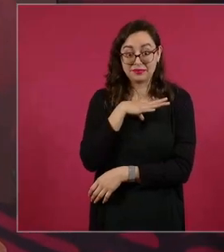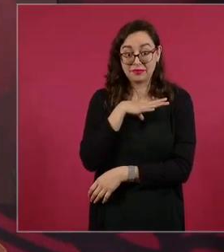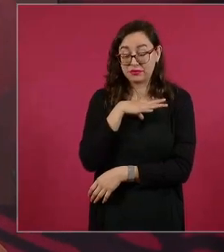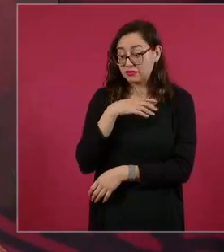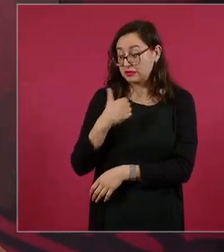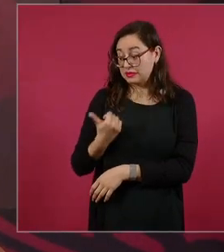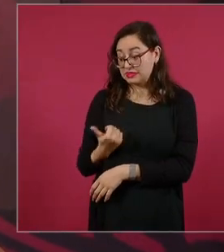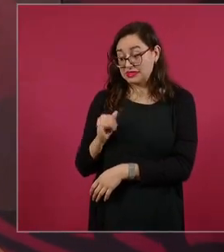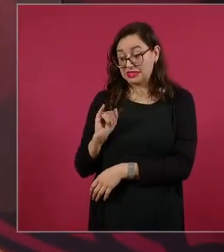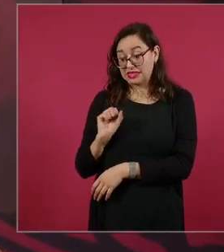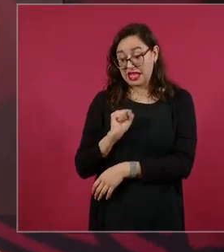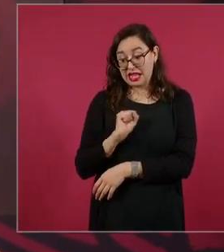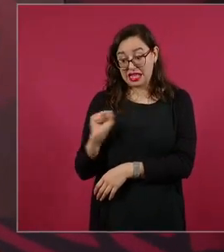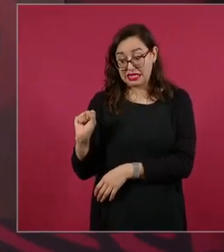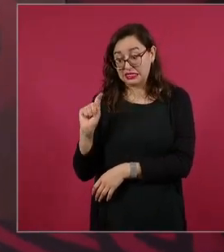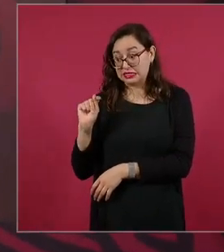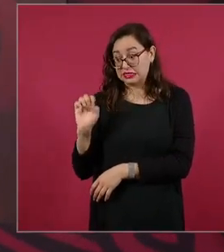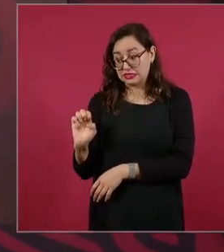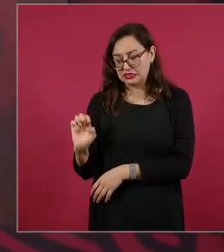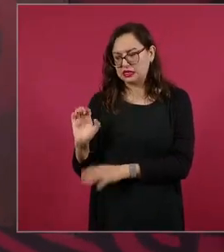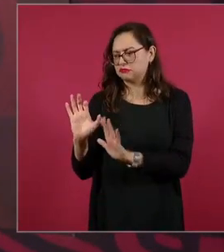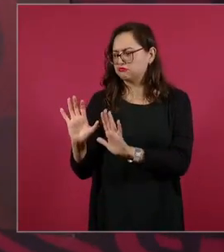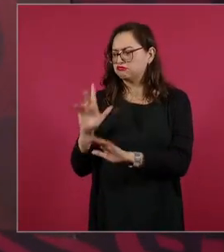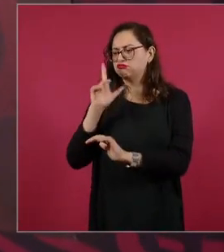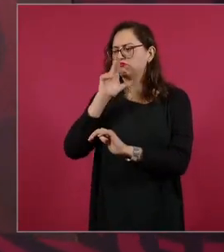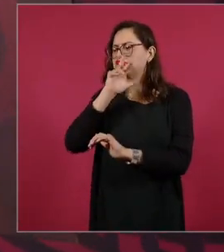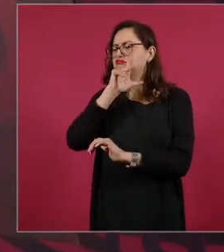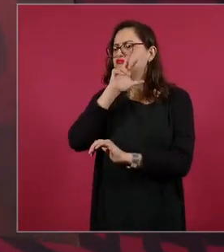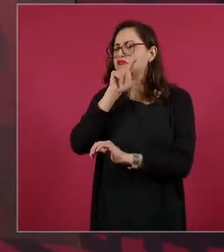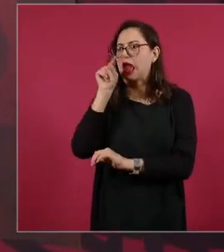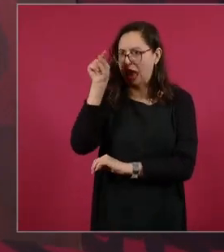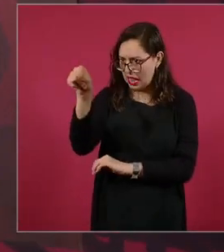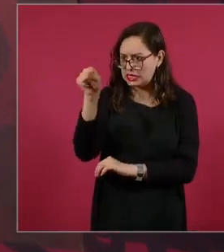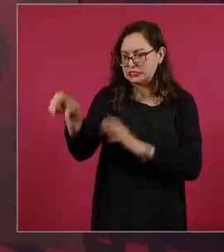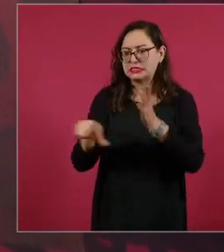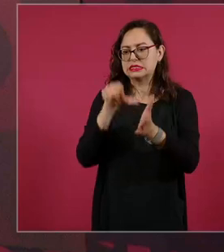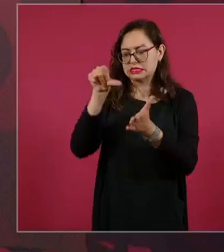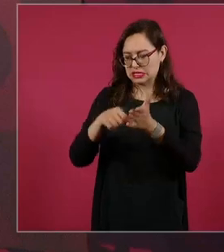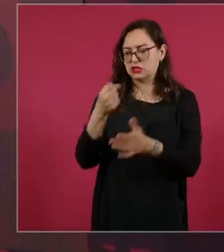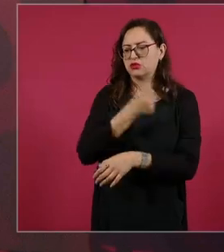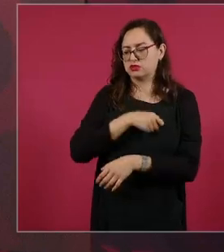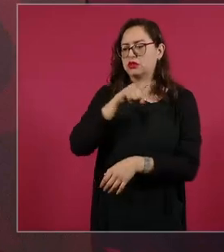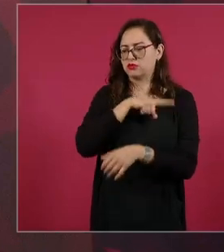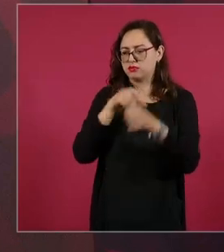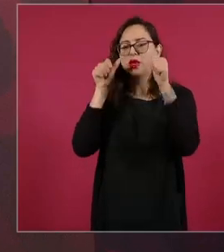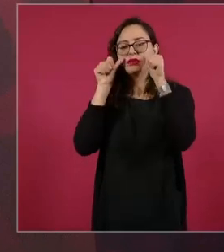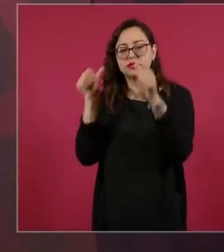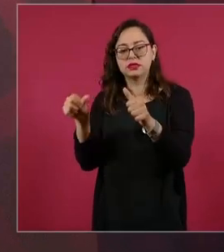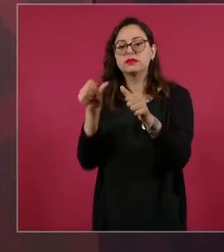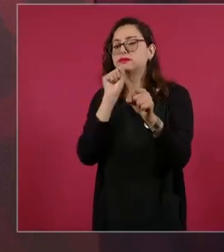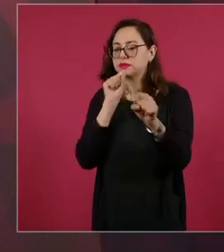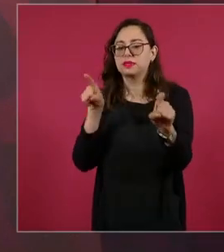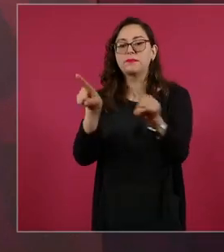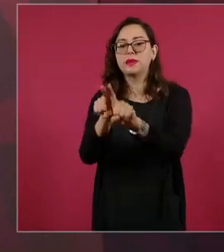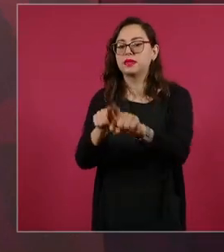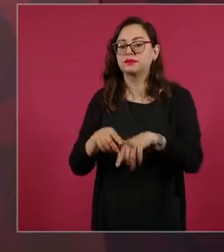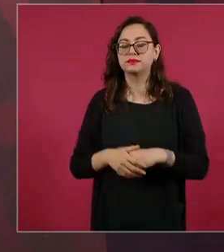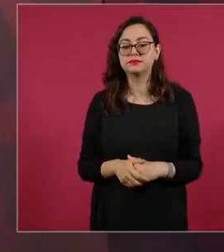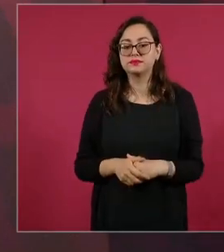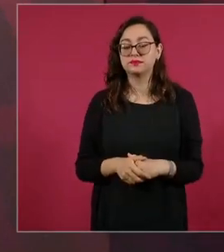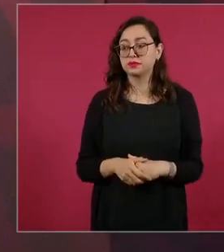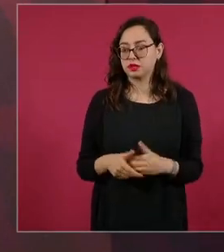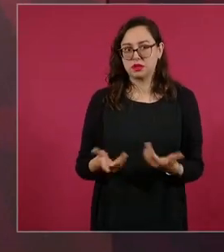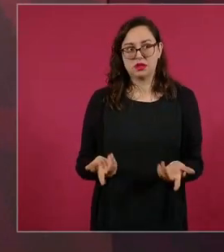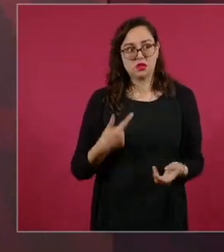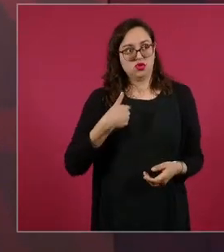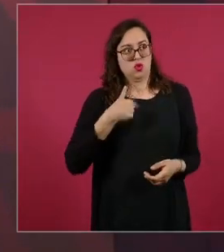ser atendido en el centro de salud del INSS bienestar aunque no